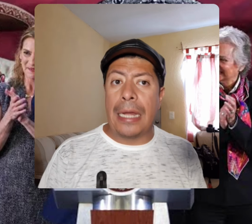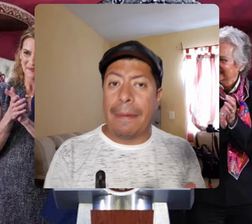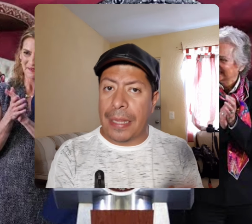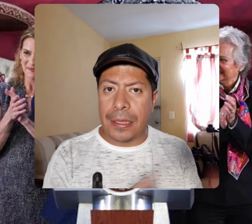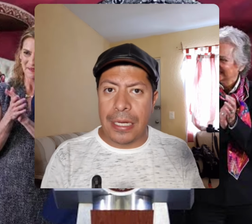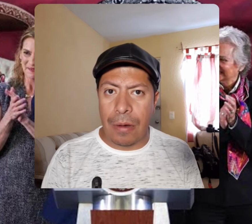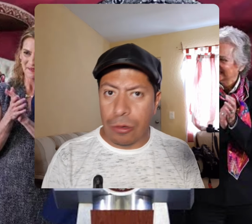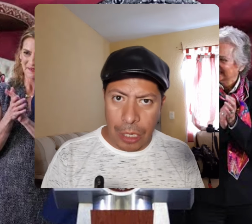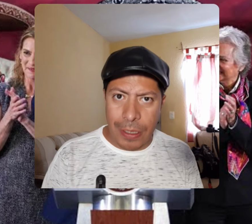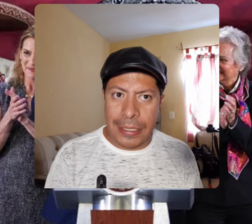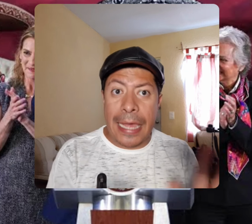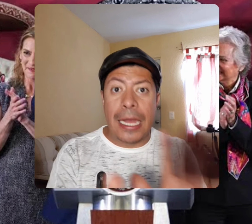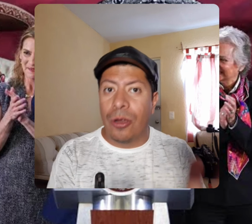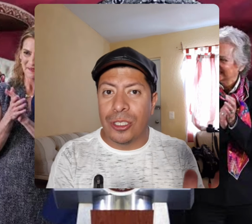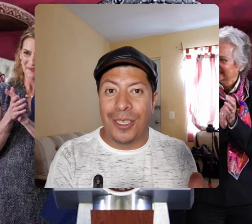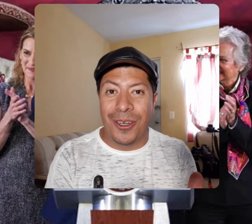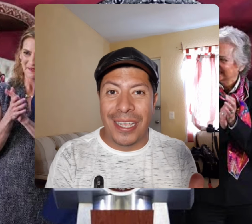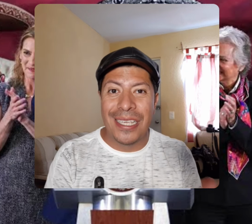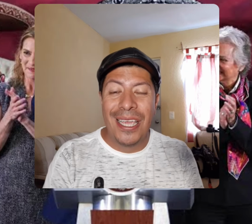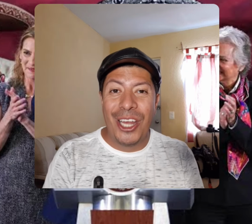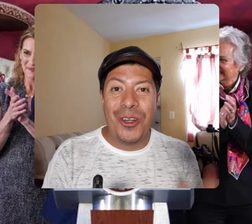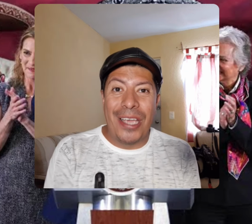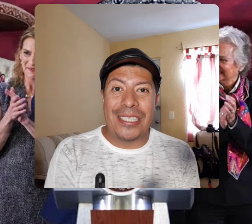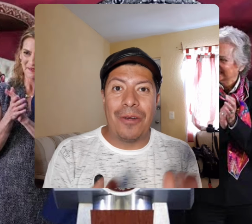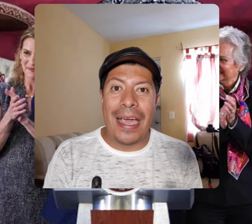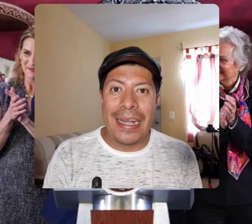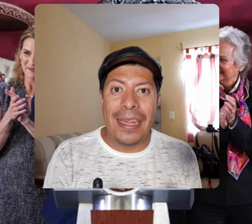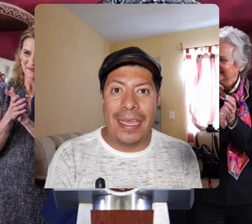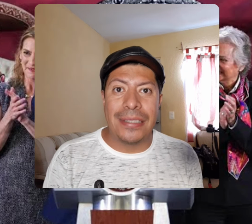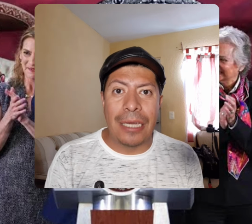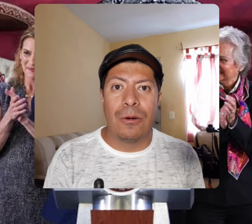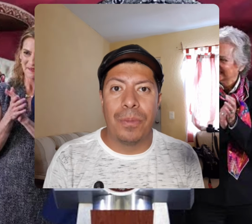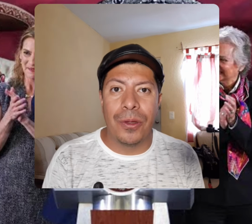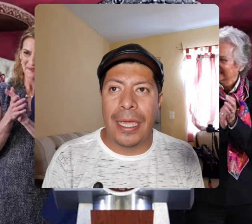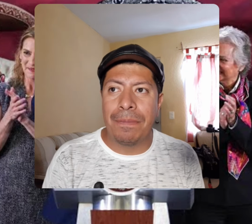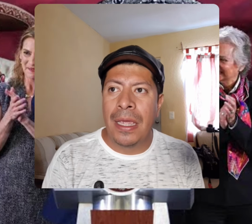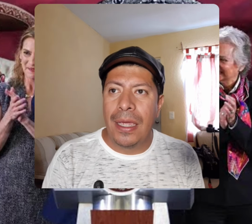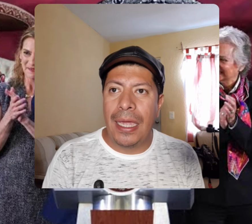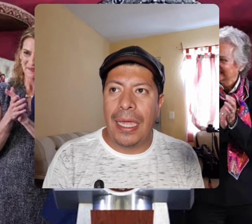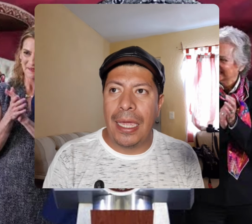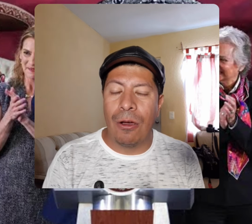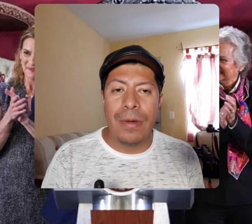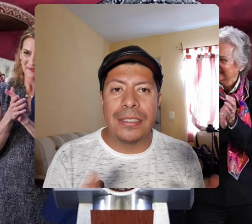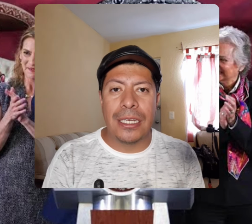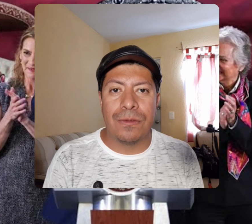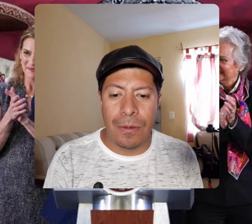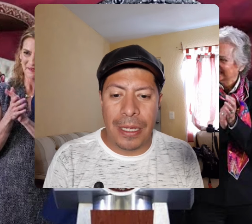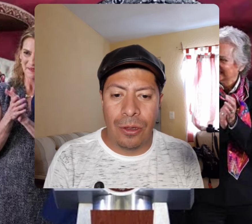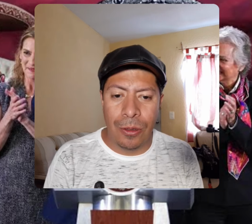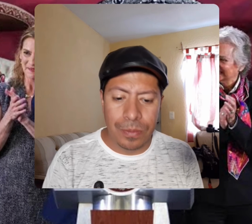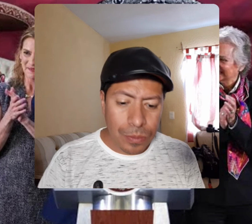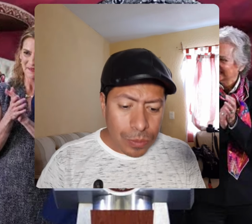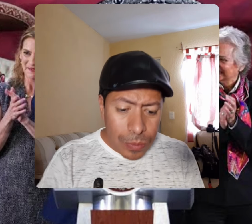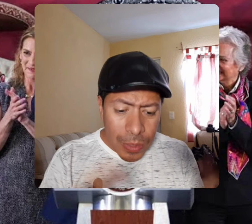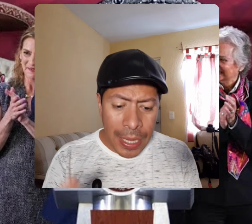decir: ¡ay, le va a dar dinero a los que no hacen nada! No, señores, no es que no hagan nada. Este grupo de jóvenes